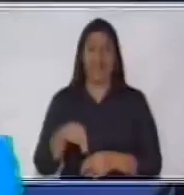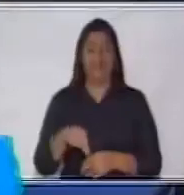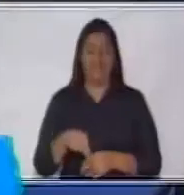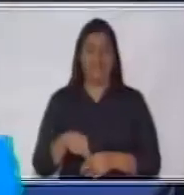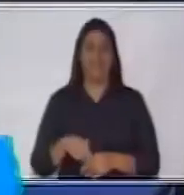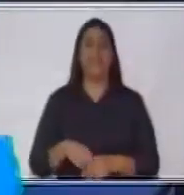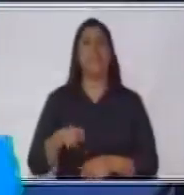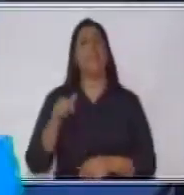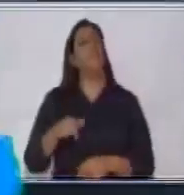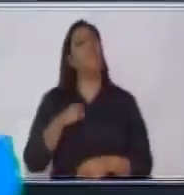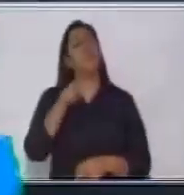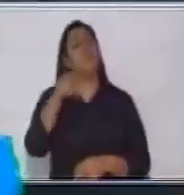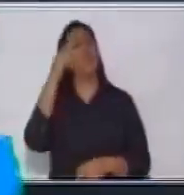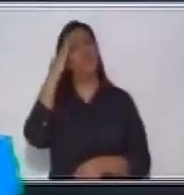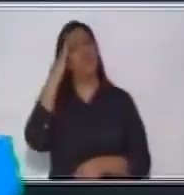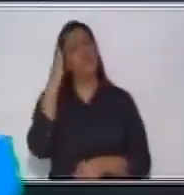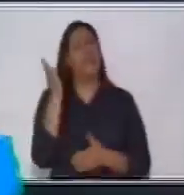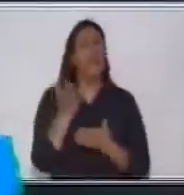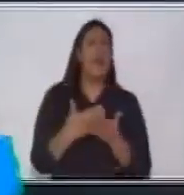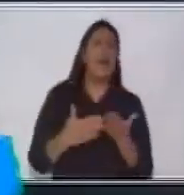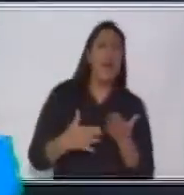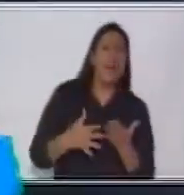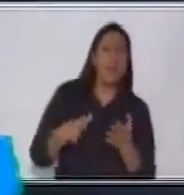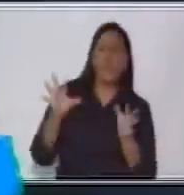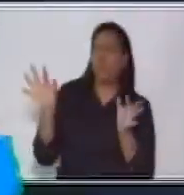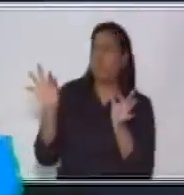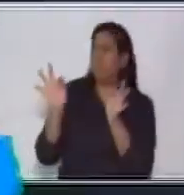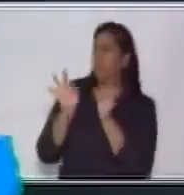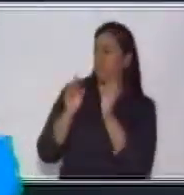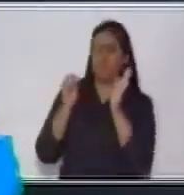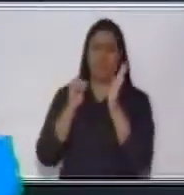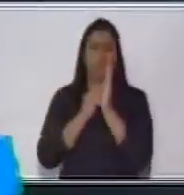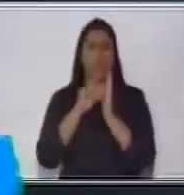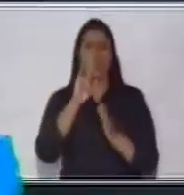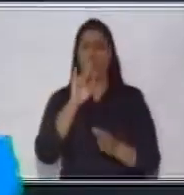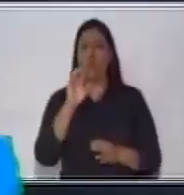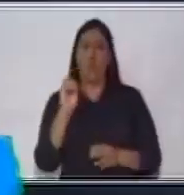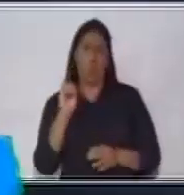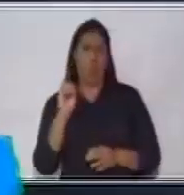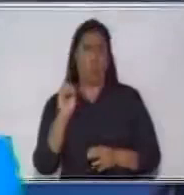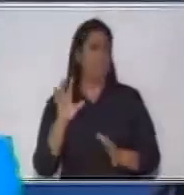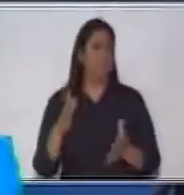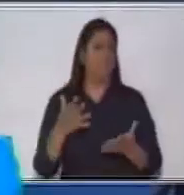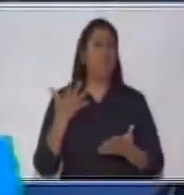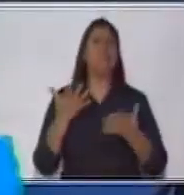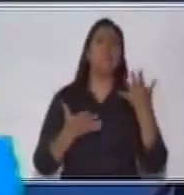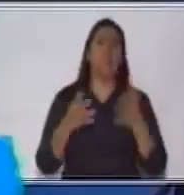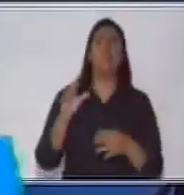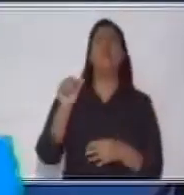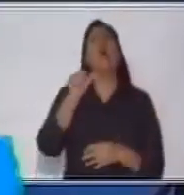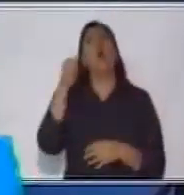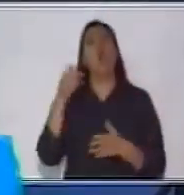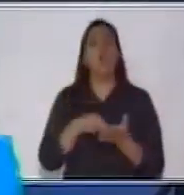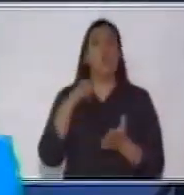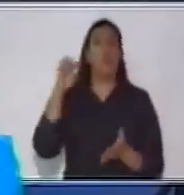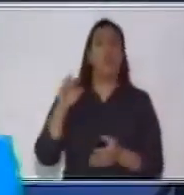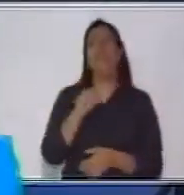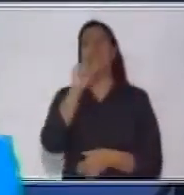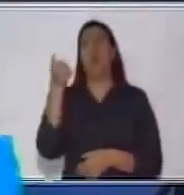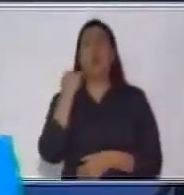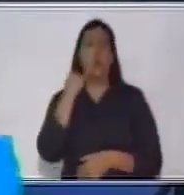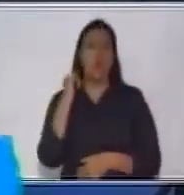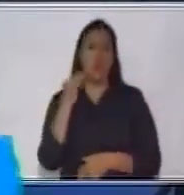¿Ahora has escuchado tú alguna combinación quo? Posiblemente en algún otro idioma sí exista. Por